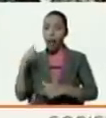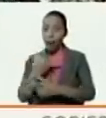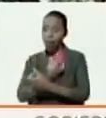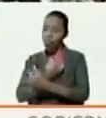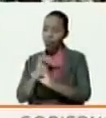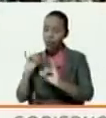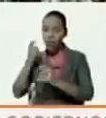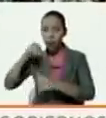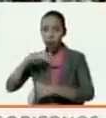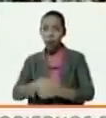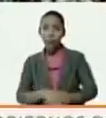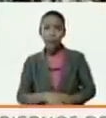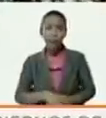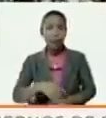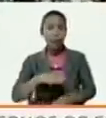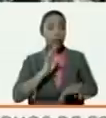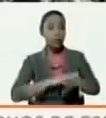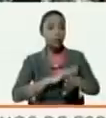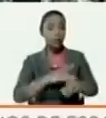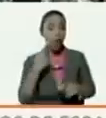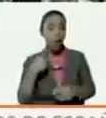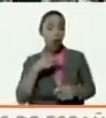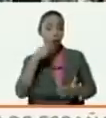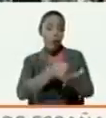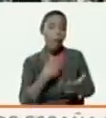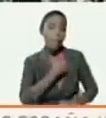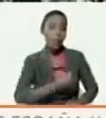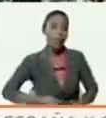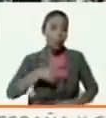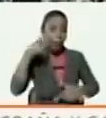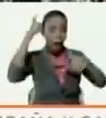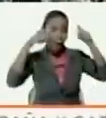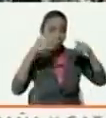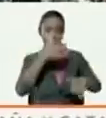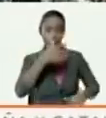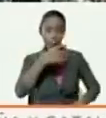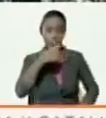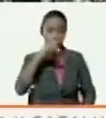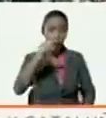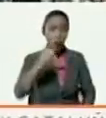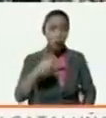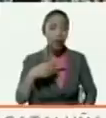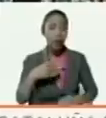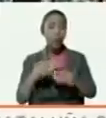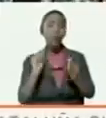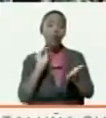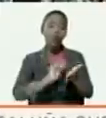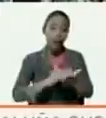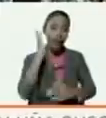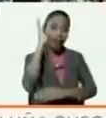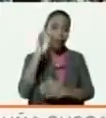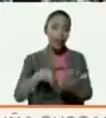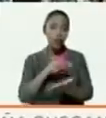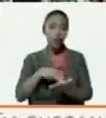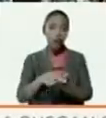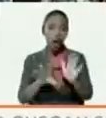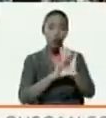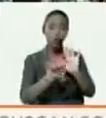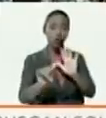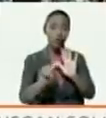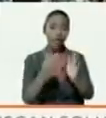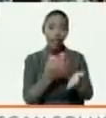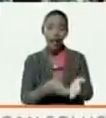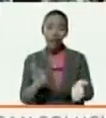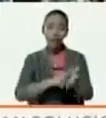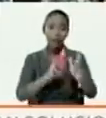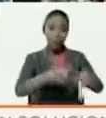este histórico, y a propósito de lo que mencionaba el presidente de la República, Nicolás Maduro, que llevará a la Asamblea Nacional Constituyente la ley de reforma de